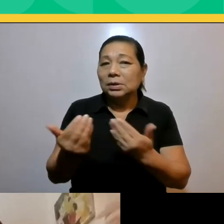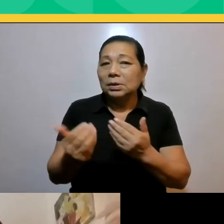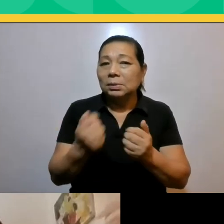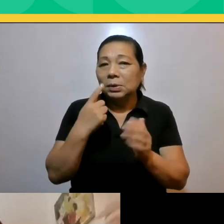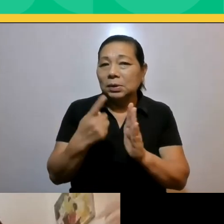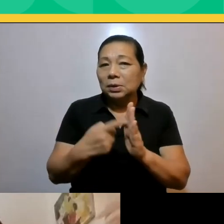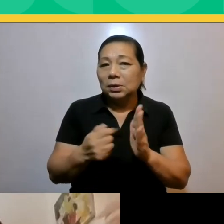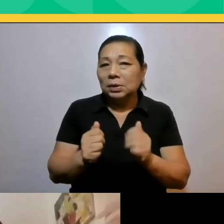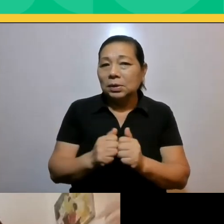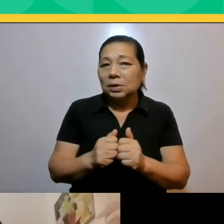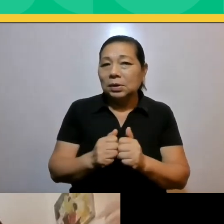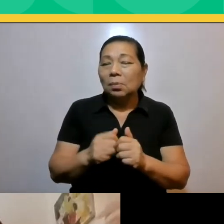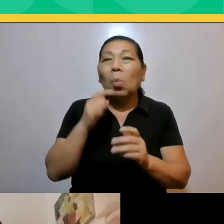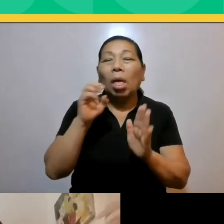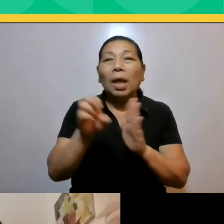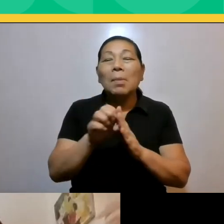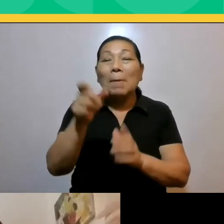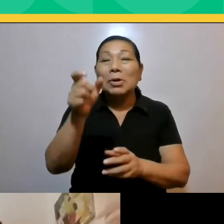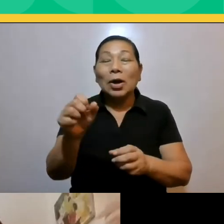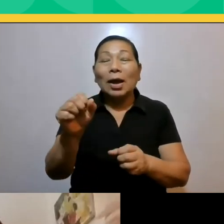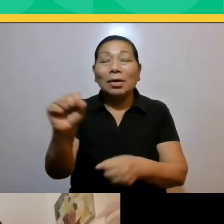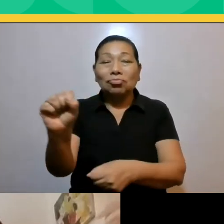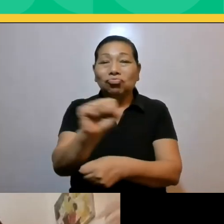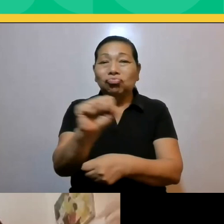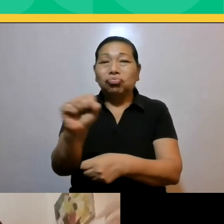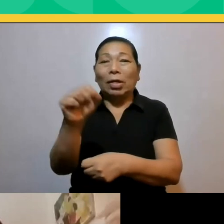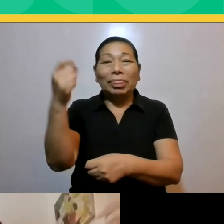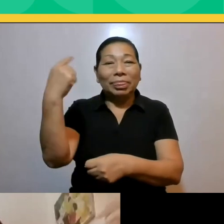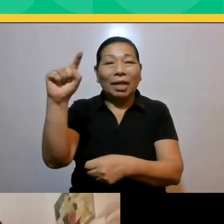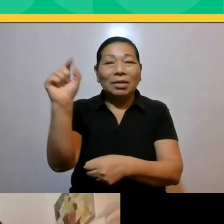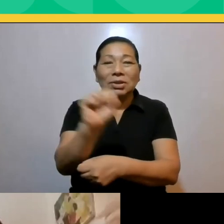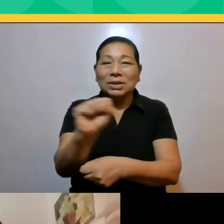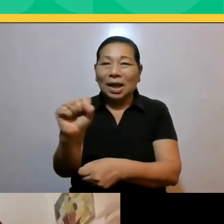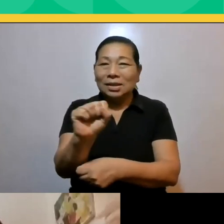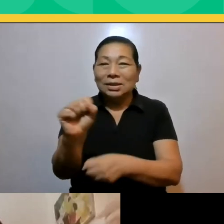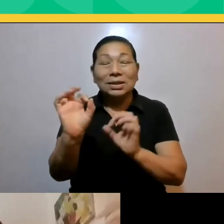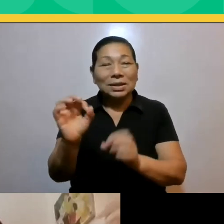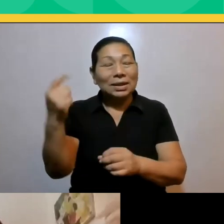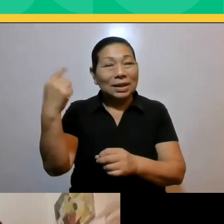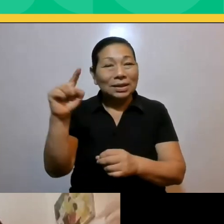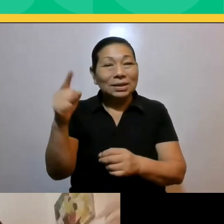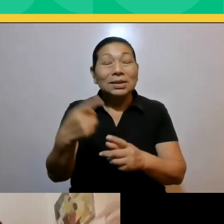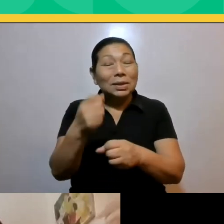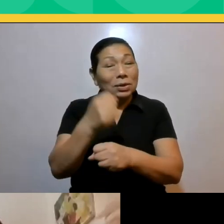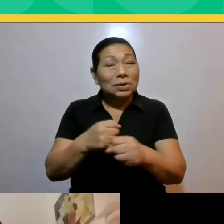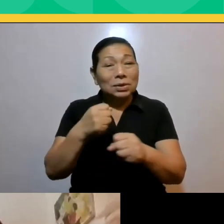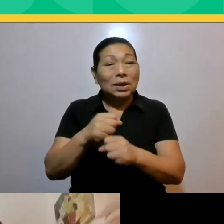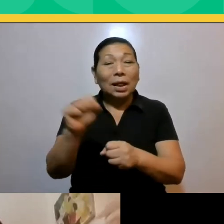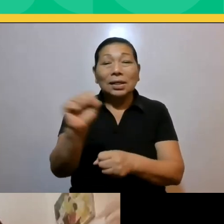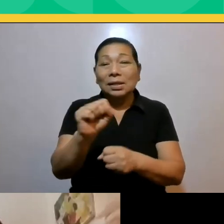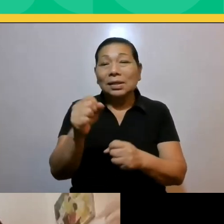ejemplo, con taxistas, ¿no? Que pasan mucho tiempo sentados en el carro, trabajando en el